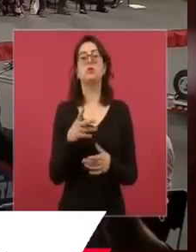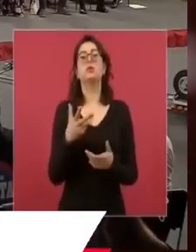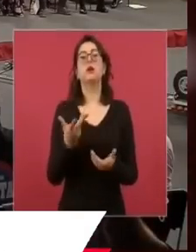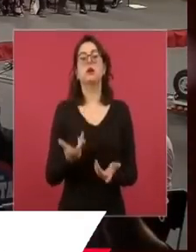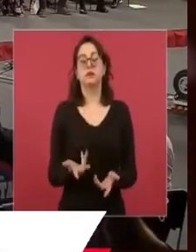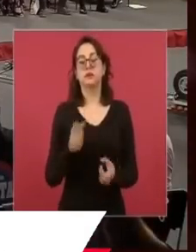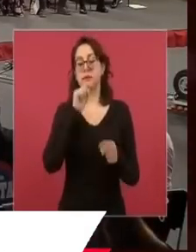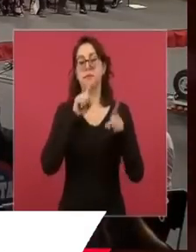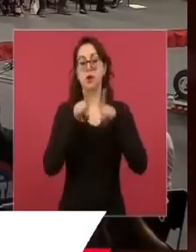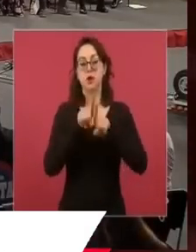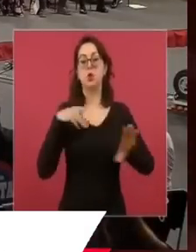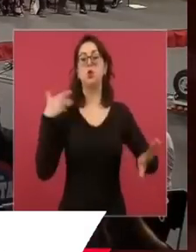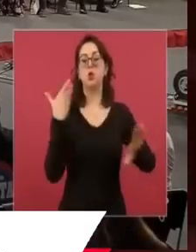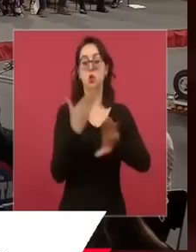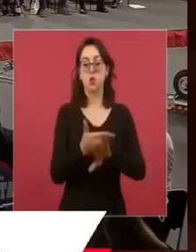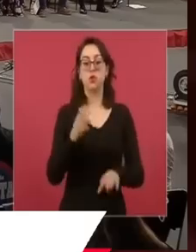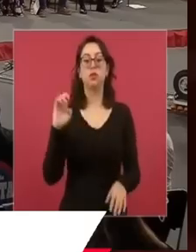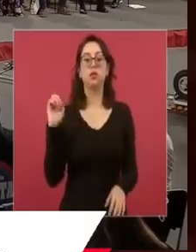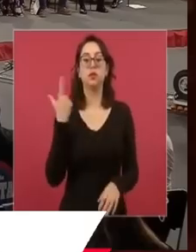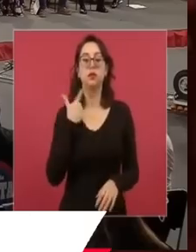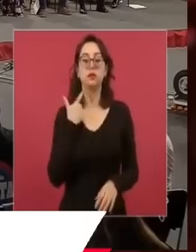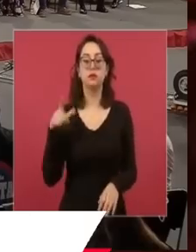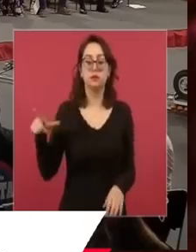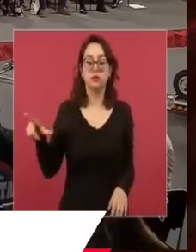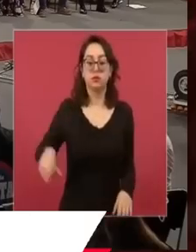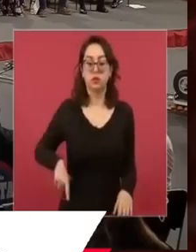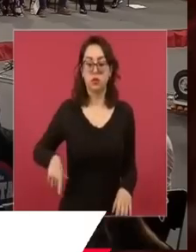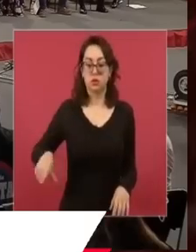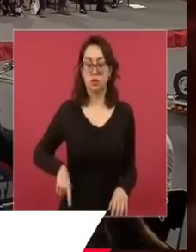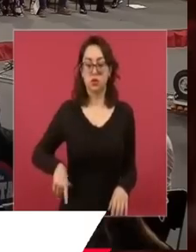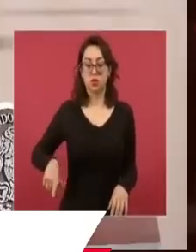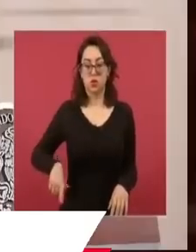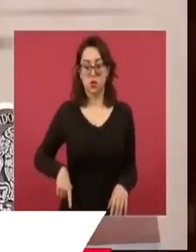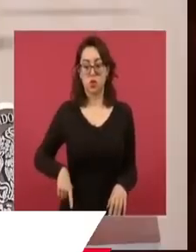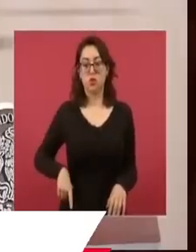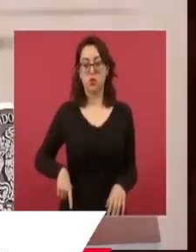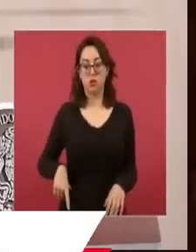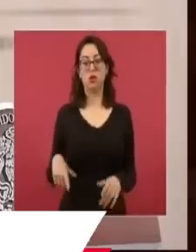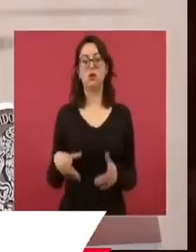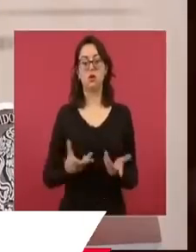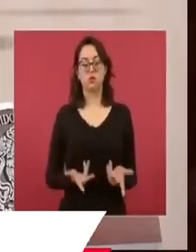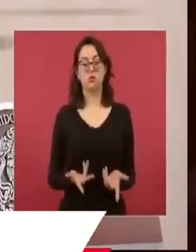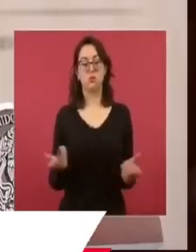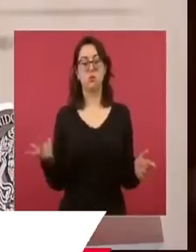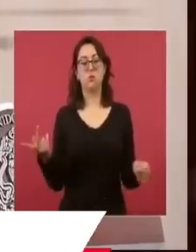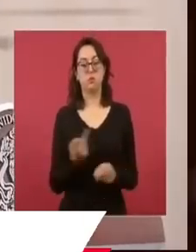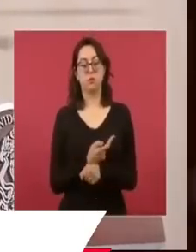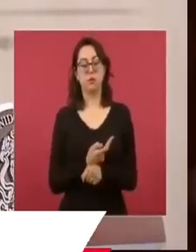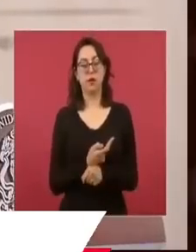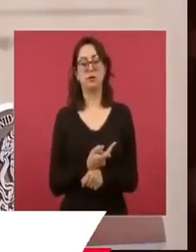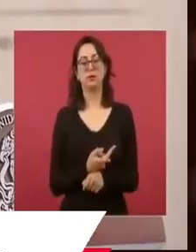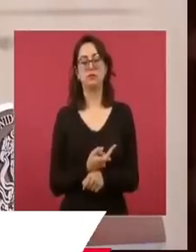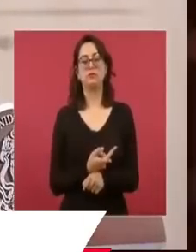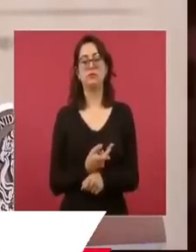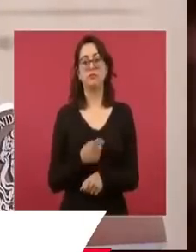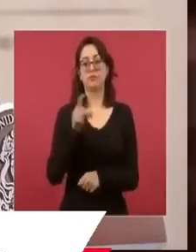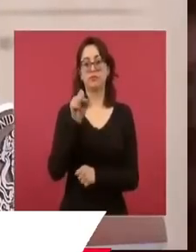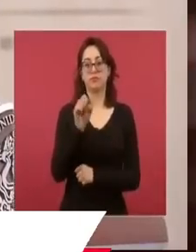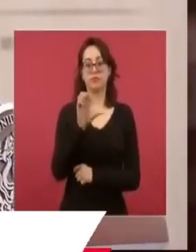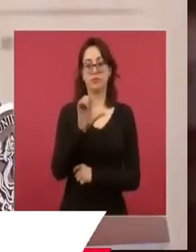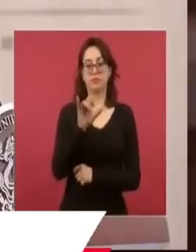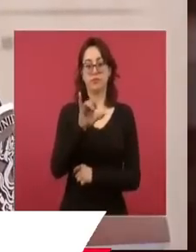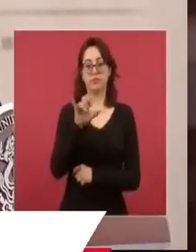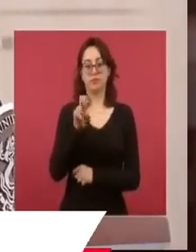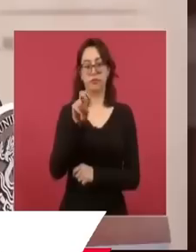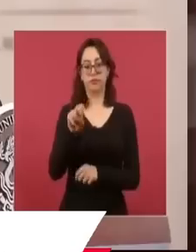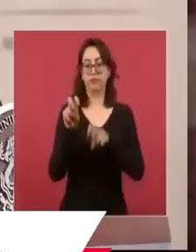Pues reabriendo a propósito de que hay personas que no fueron investigadas de manera suficiente con respecto de esta responsabilidades